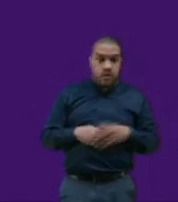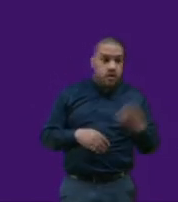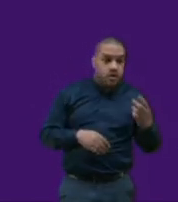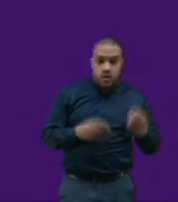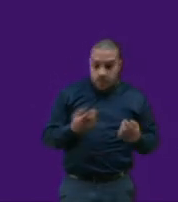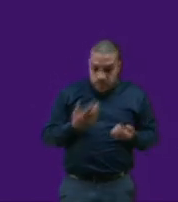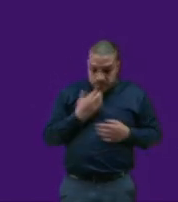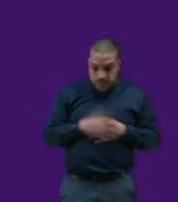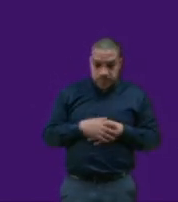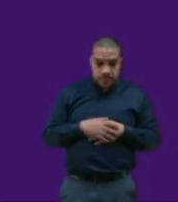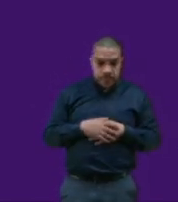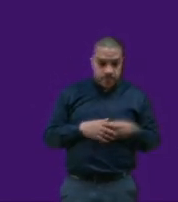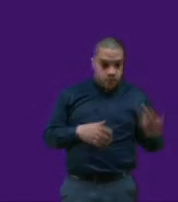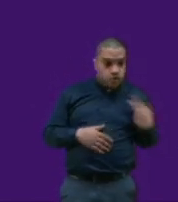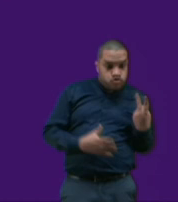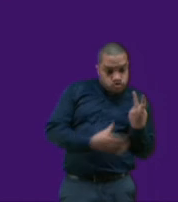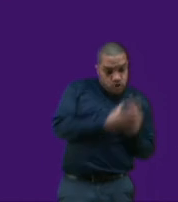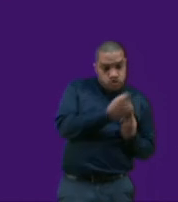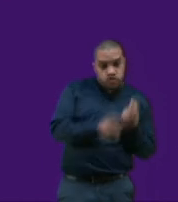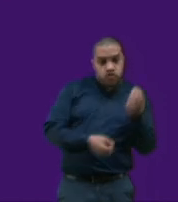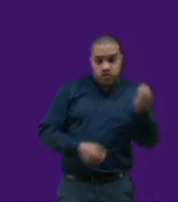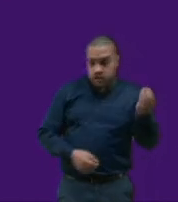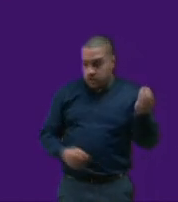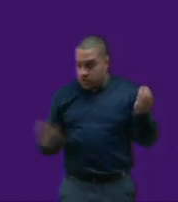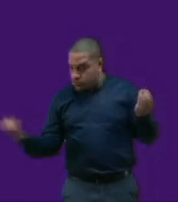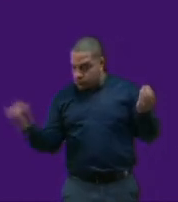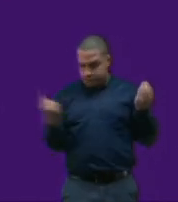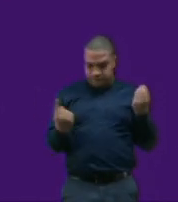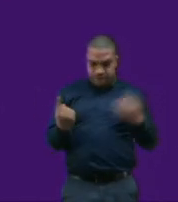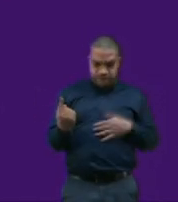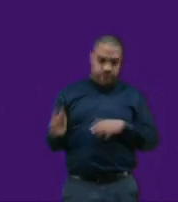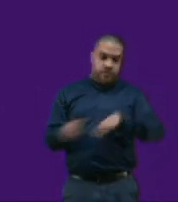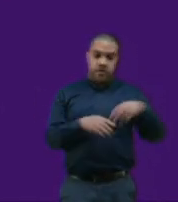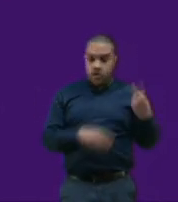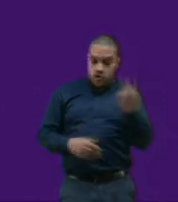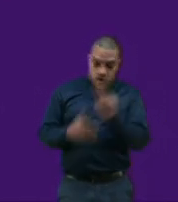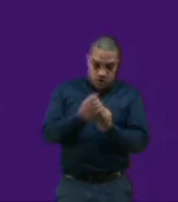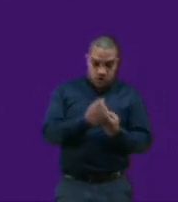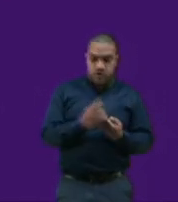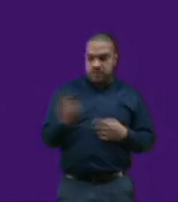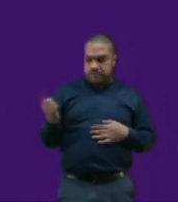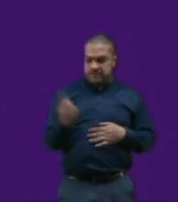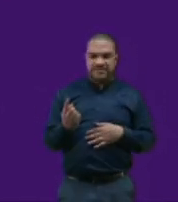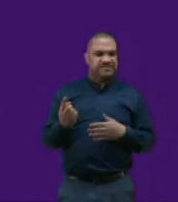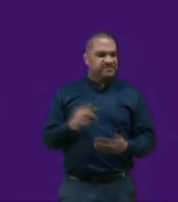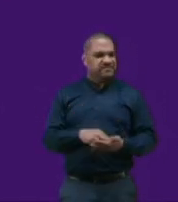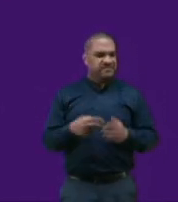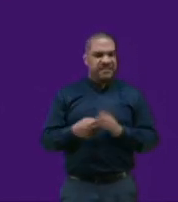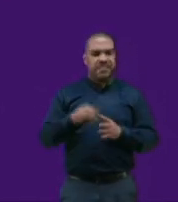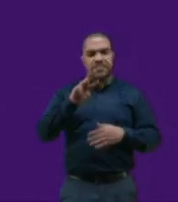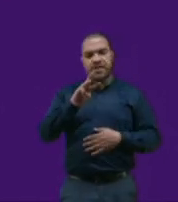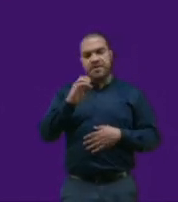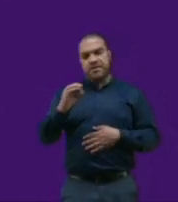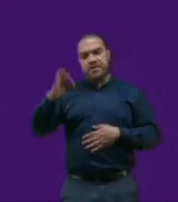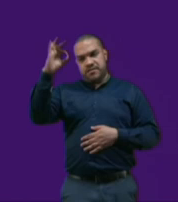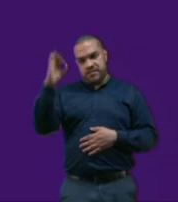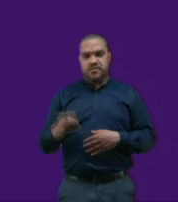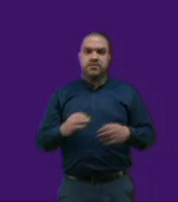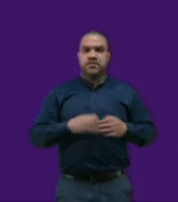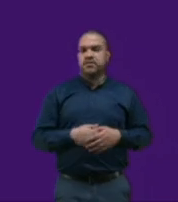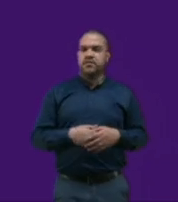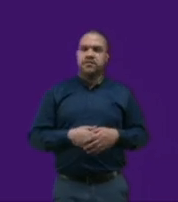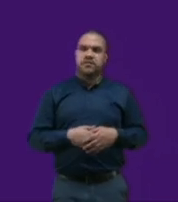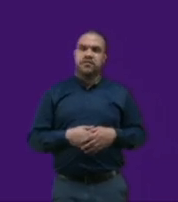dando 1 se va a quedar con el 30% de tu empresa. Entonces, dices tú, ¿y será que si levanto 500